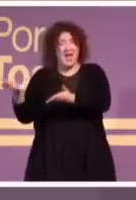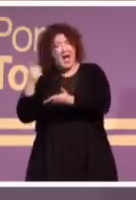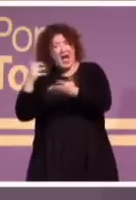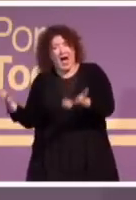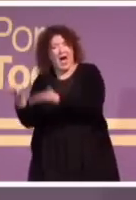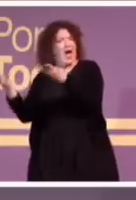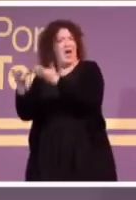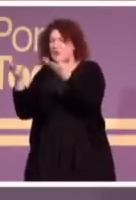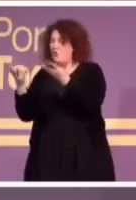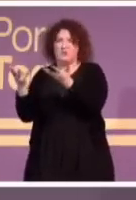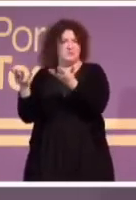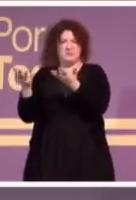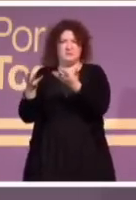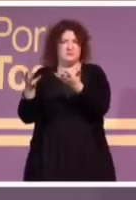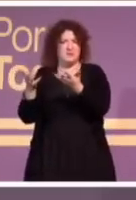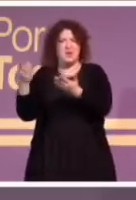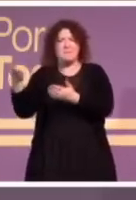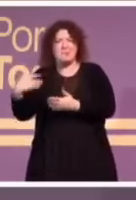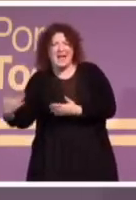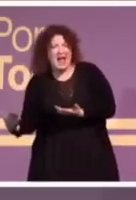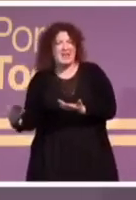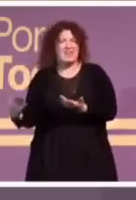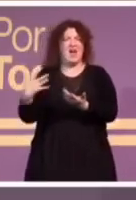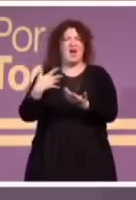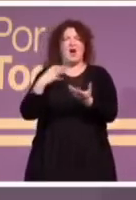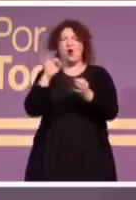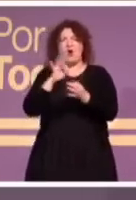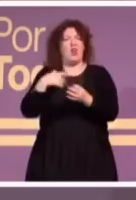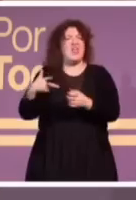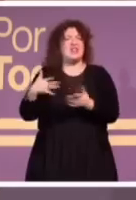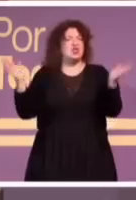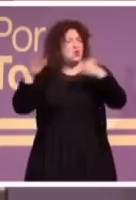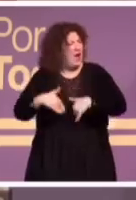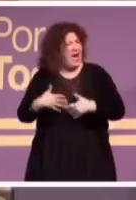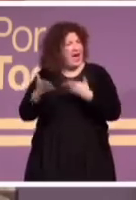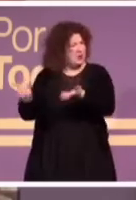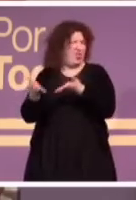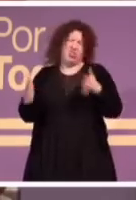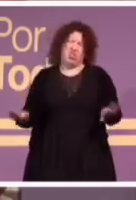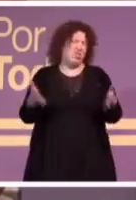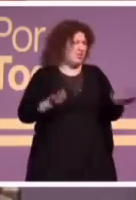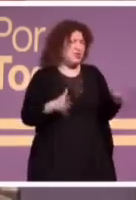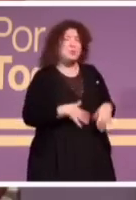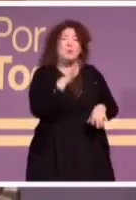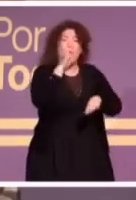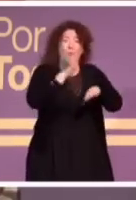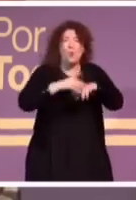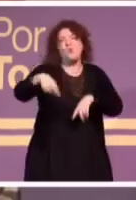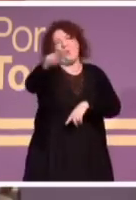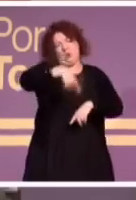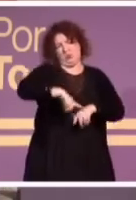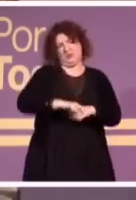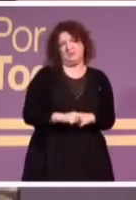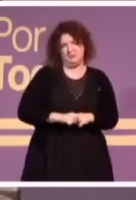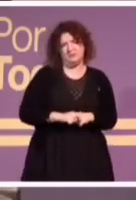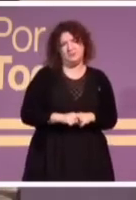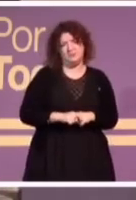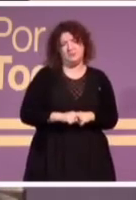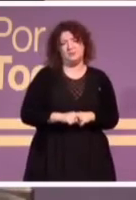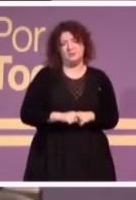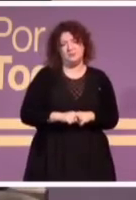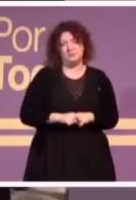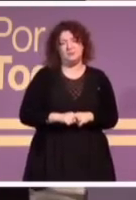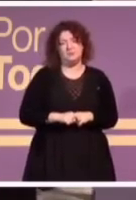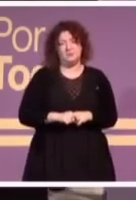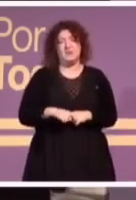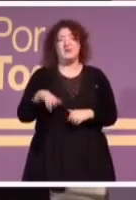pozo de la violencia, de la precariedad, de la falta de derechos. Sois las culpables de lo que os pasa. Quien siembra vientos